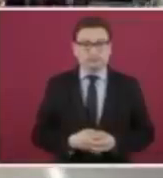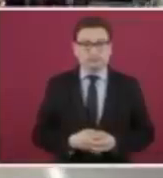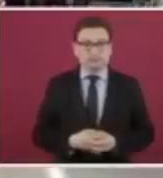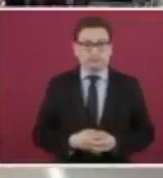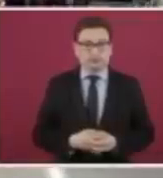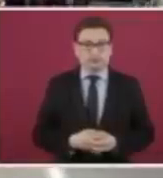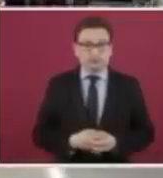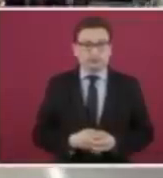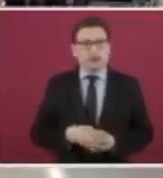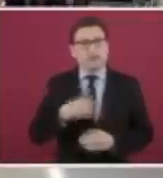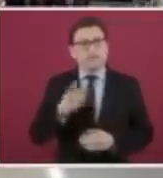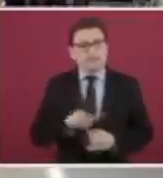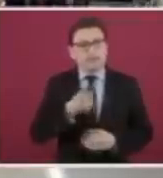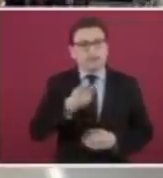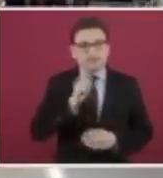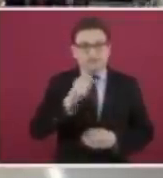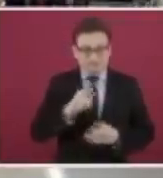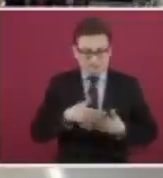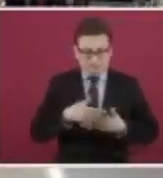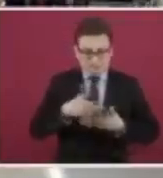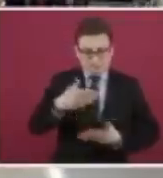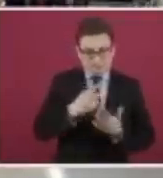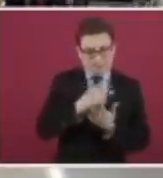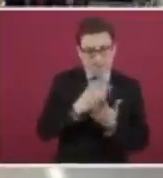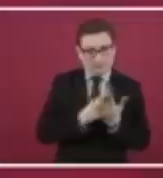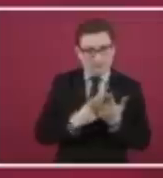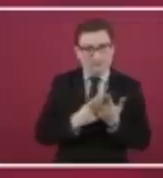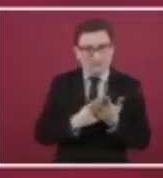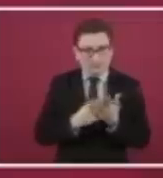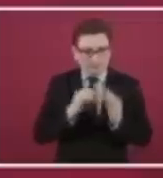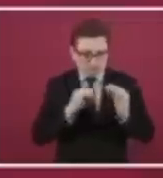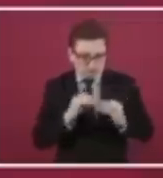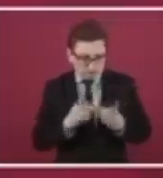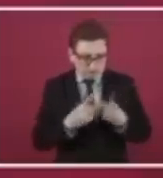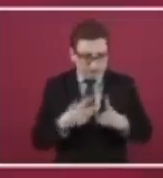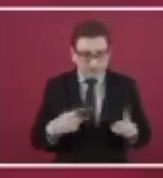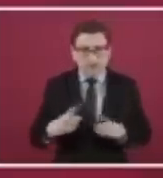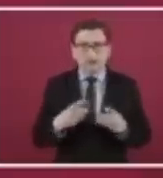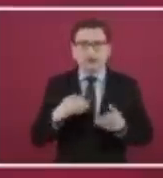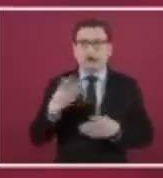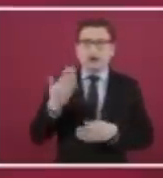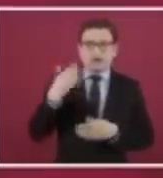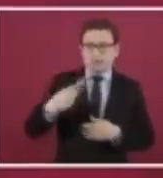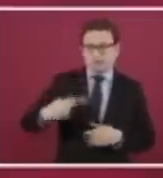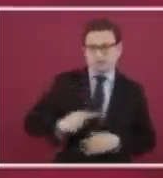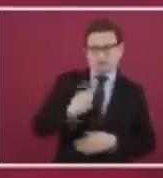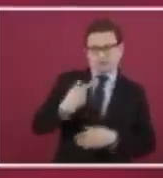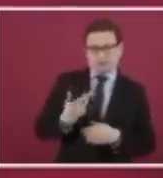Oiga, en el plan de desarrollo, palabras más, palabras menos, me preguntaron,